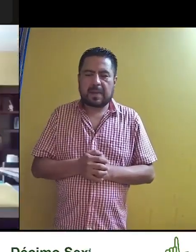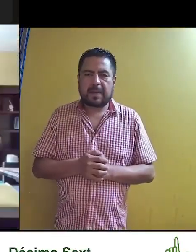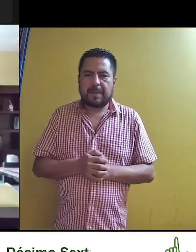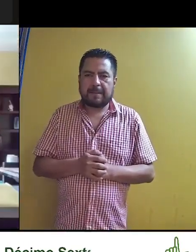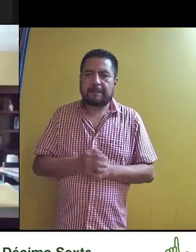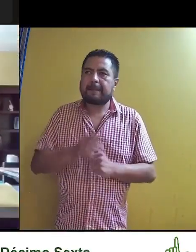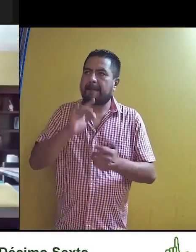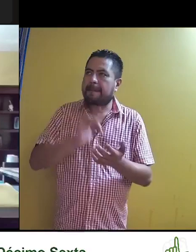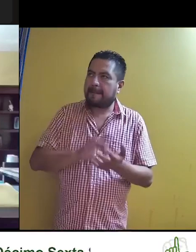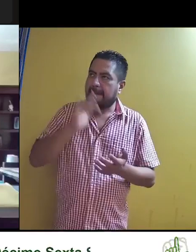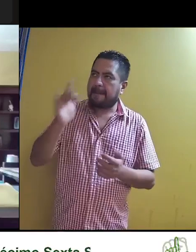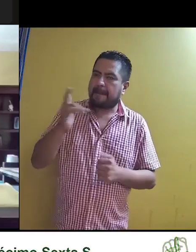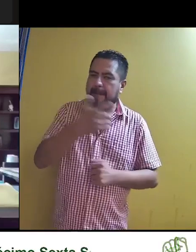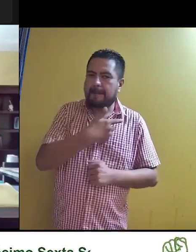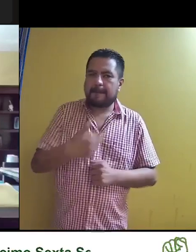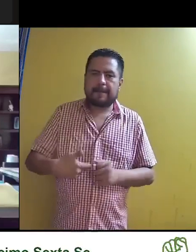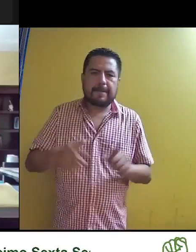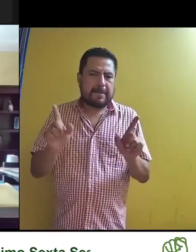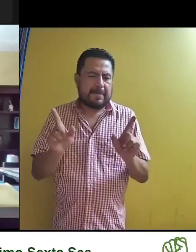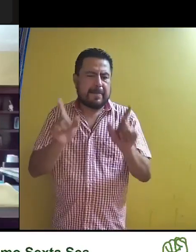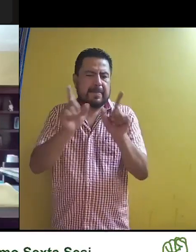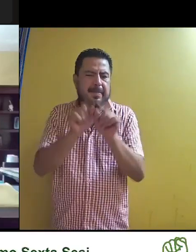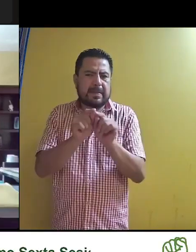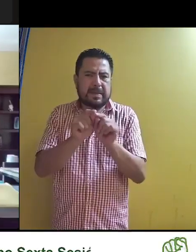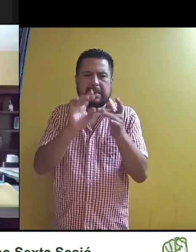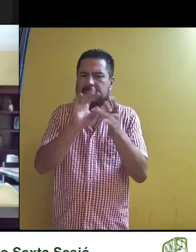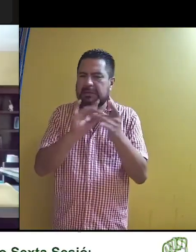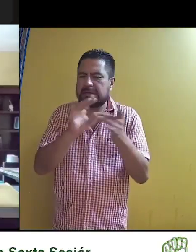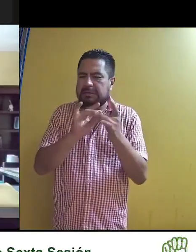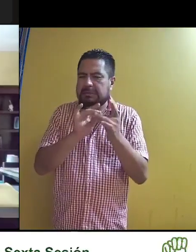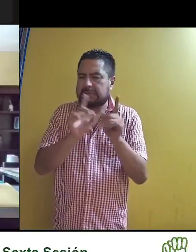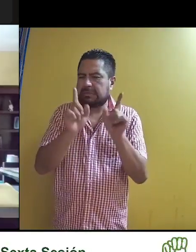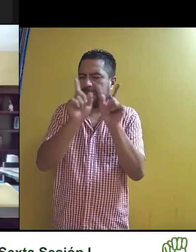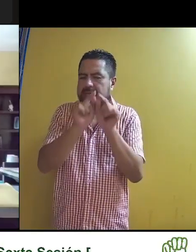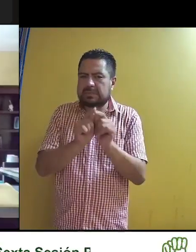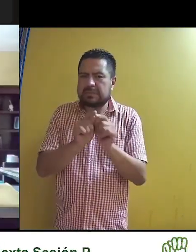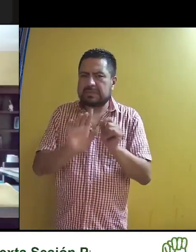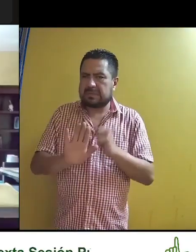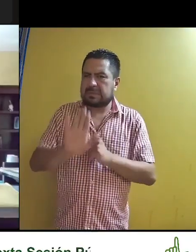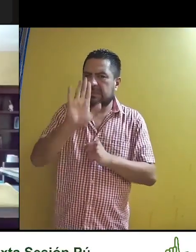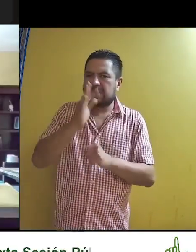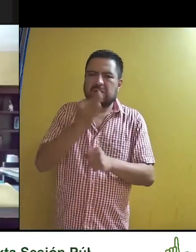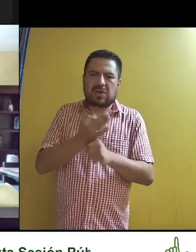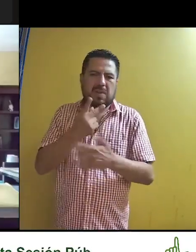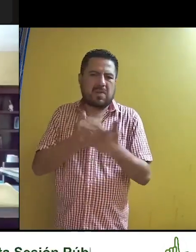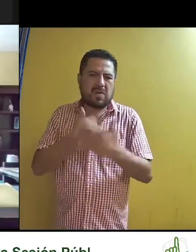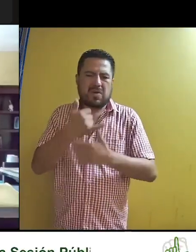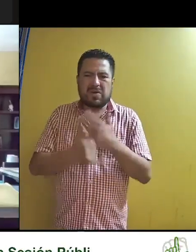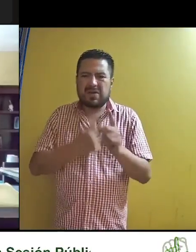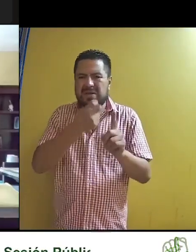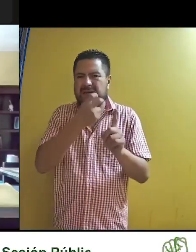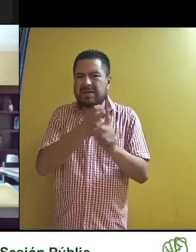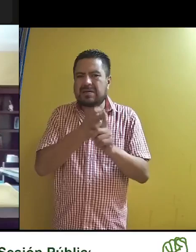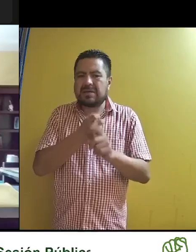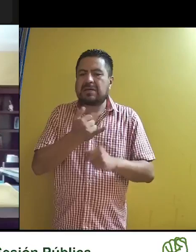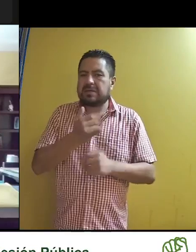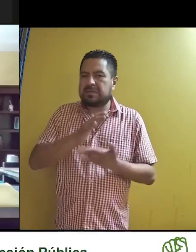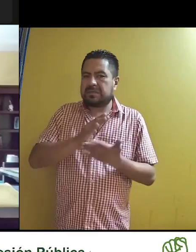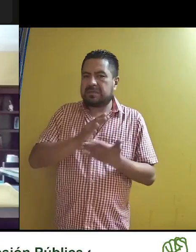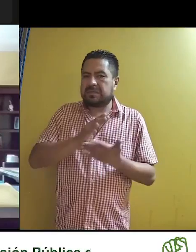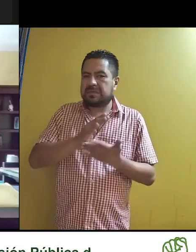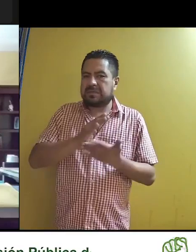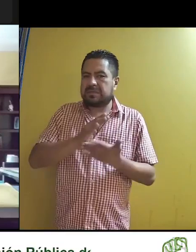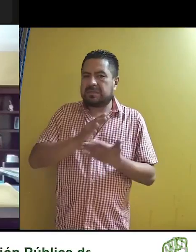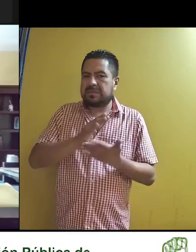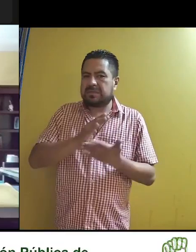Gracias, presidenta. Solo para hacer una breve intervención respecto a este proyecto y tal y como se